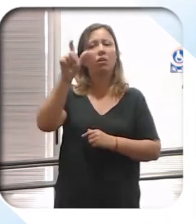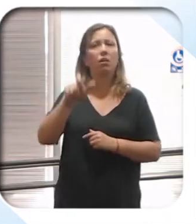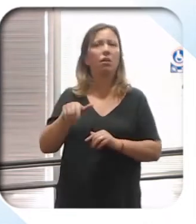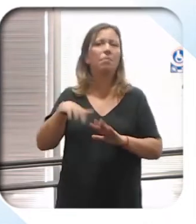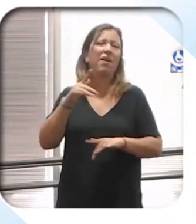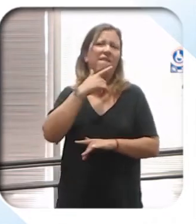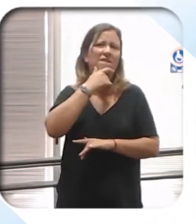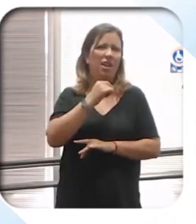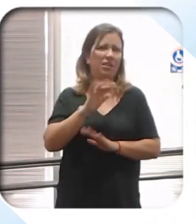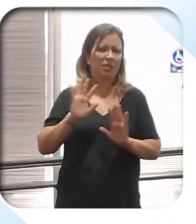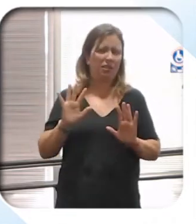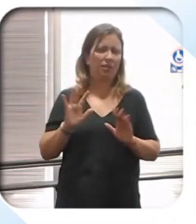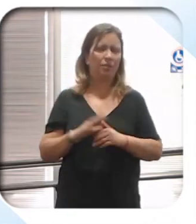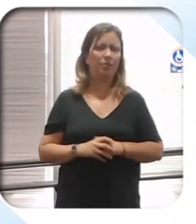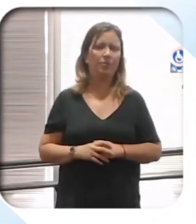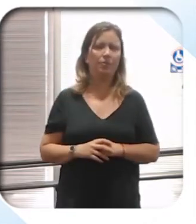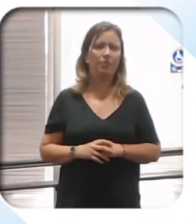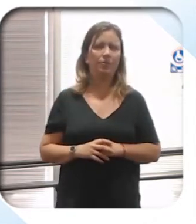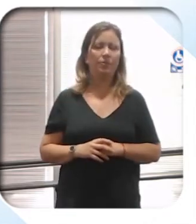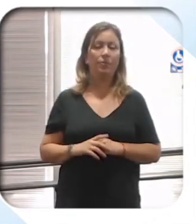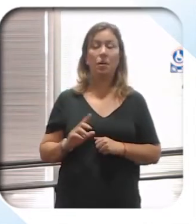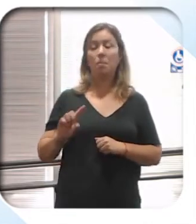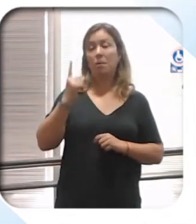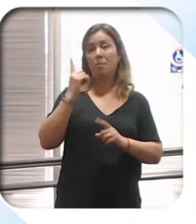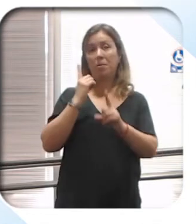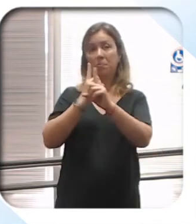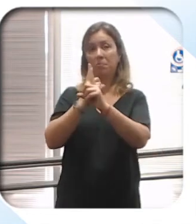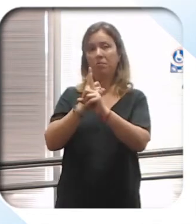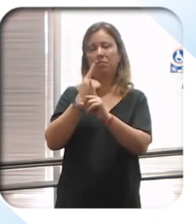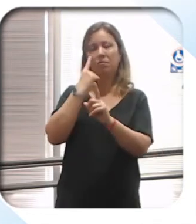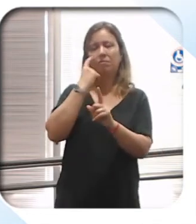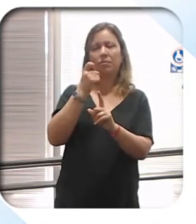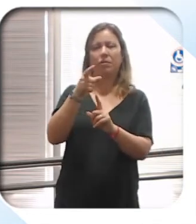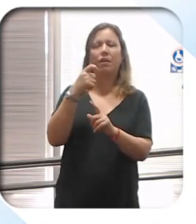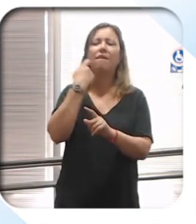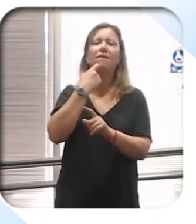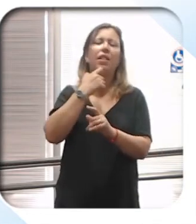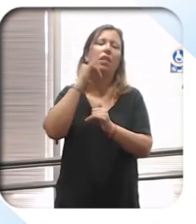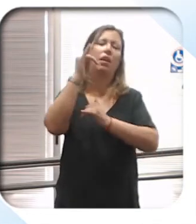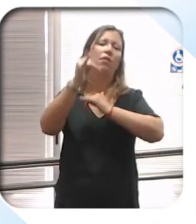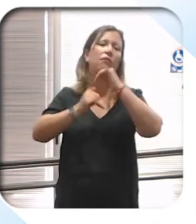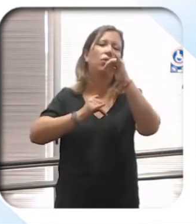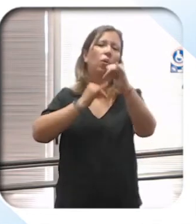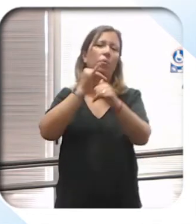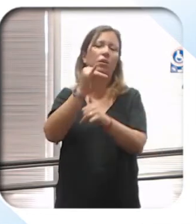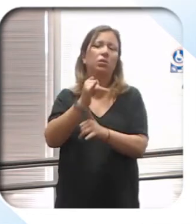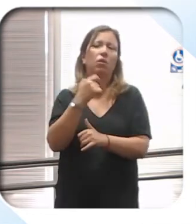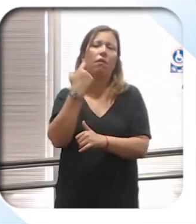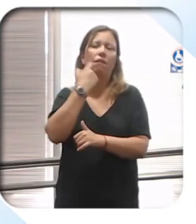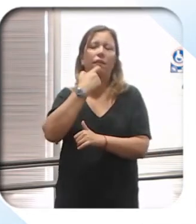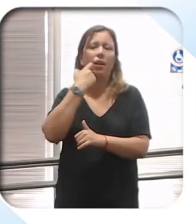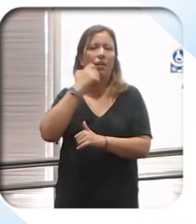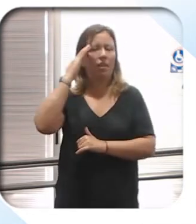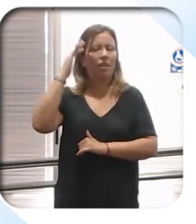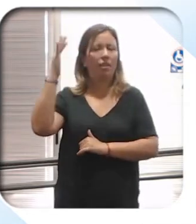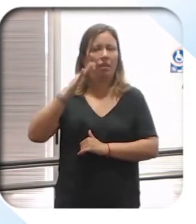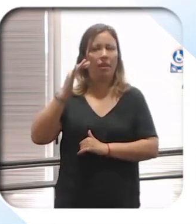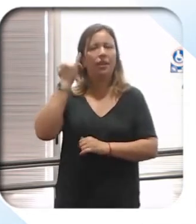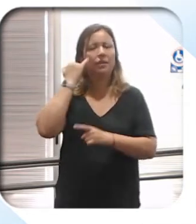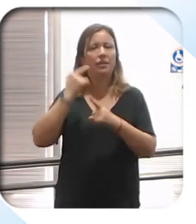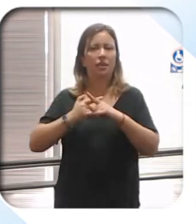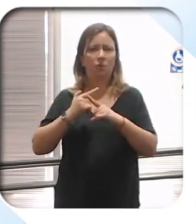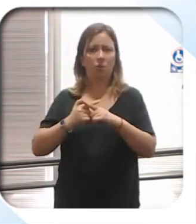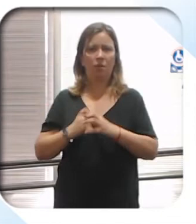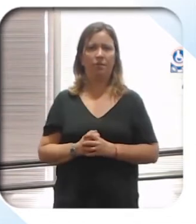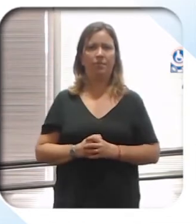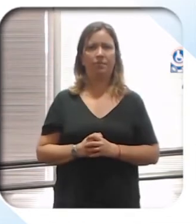las más fáciles quizás. Durante la primera consulta era evidente la falta de información y conocimientos de la sexualidad. A saber,